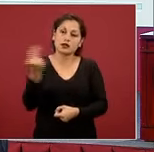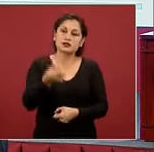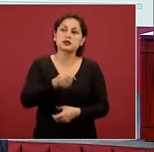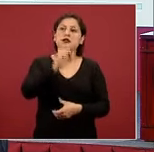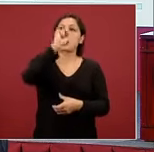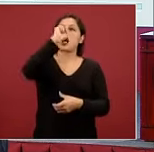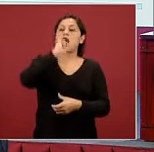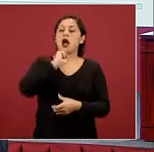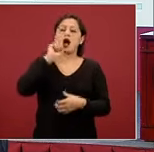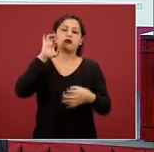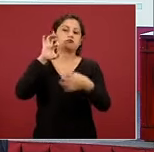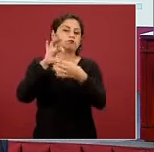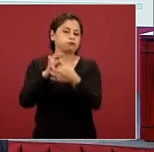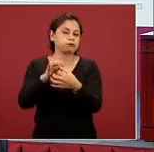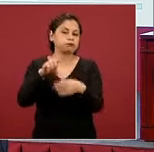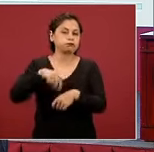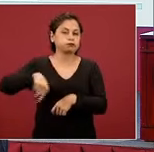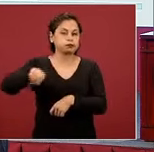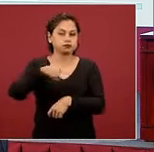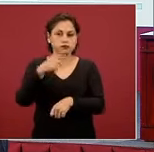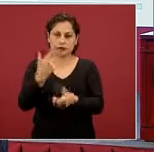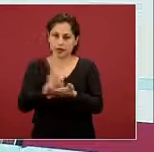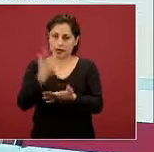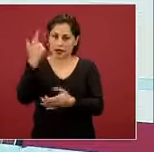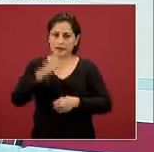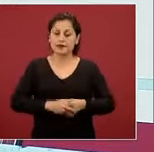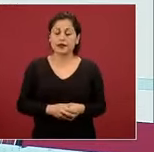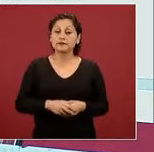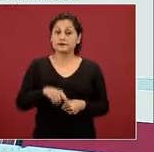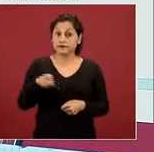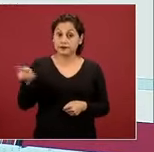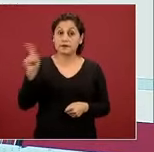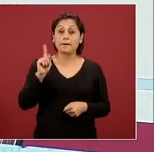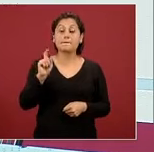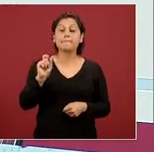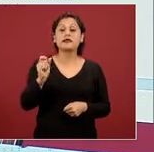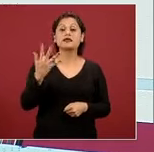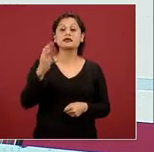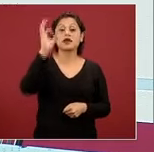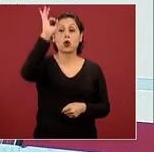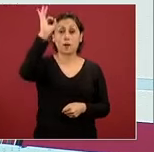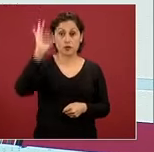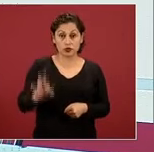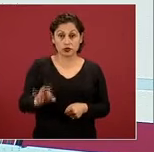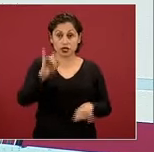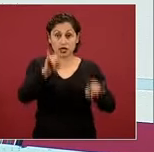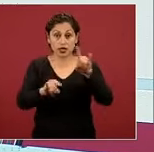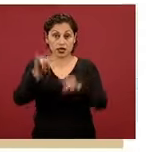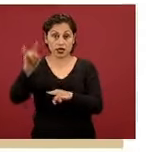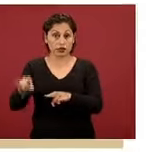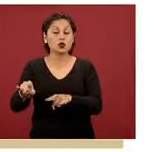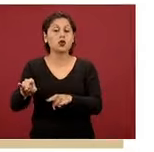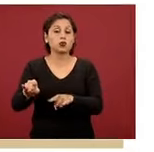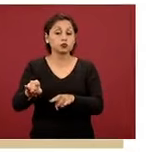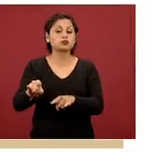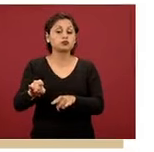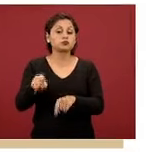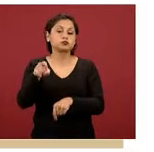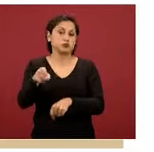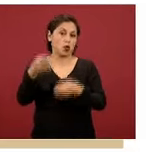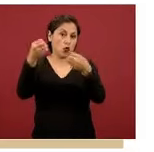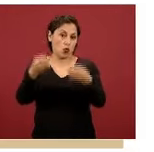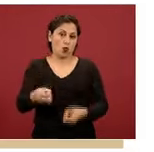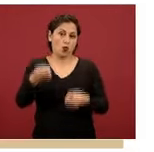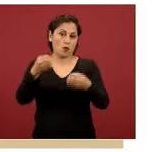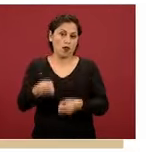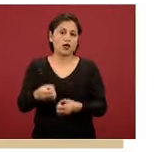otros cuidados de medicina crítica. 25%, la cuarta parte de las camas que fueron destinadas a ella y que son producto de la